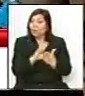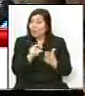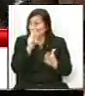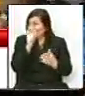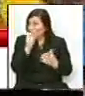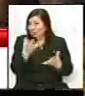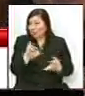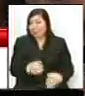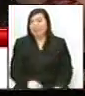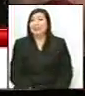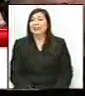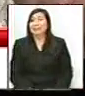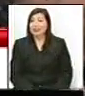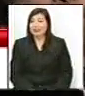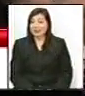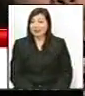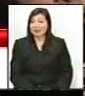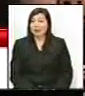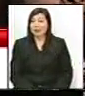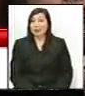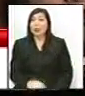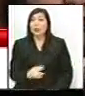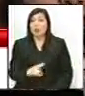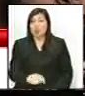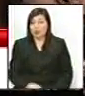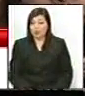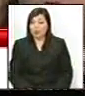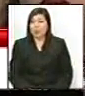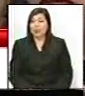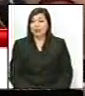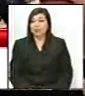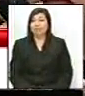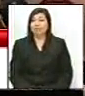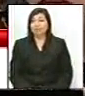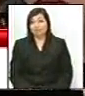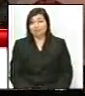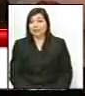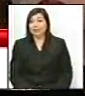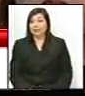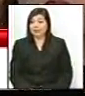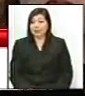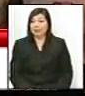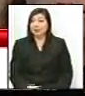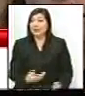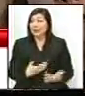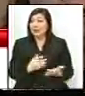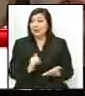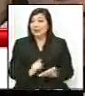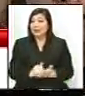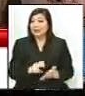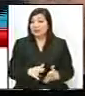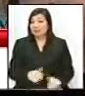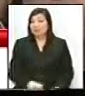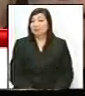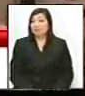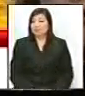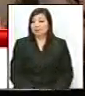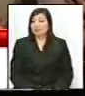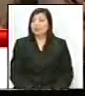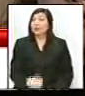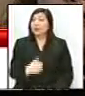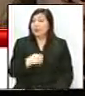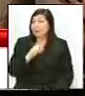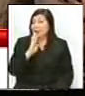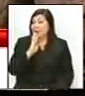peruanos. La reforma respecto a bicameralidad se aprobó el viernes. ¿Para cuándo será convocado el pleno respecto a ese tema o se esperará aprobar la última reforma? No, se han